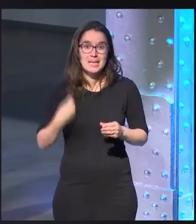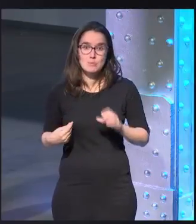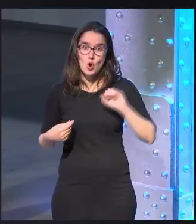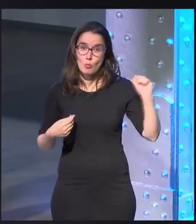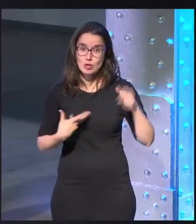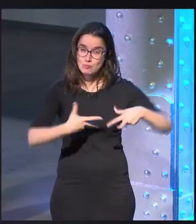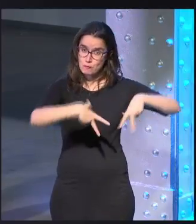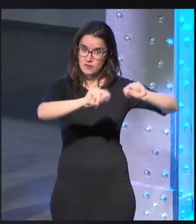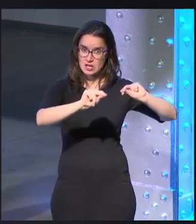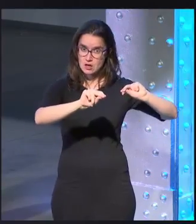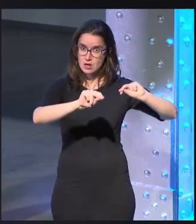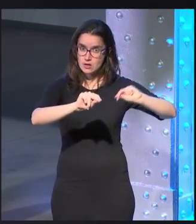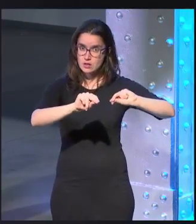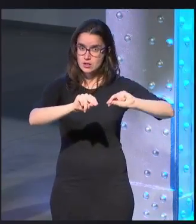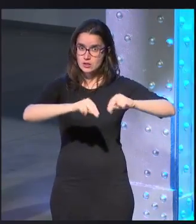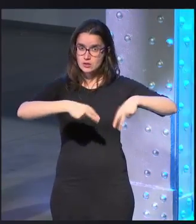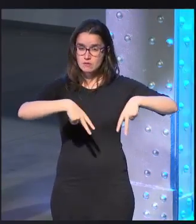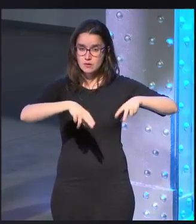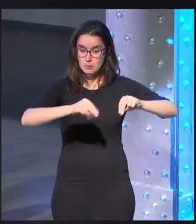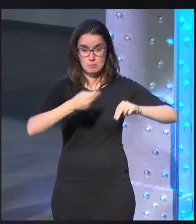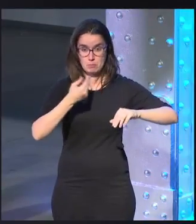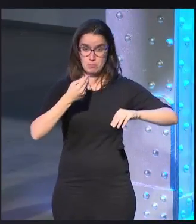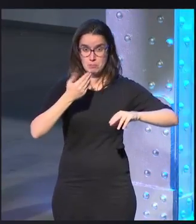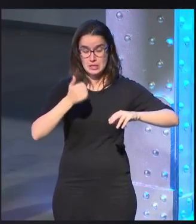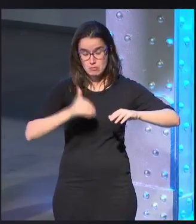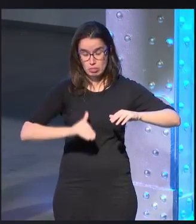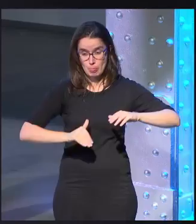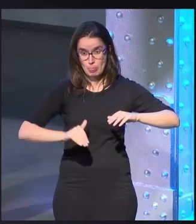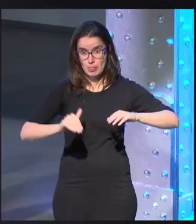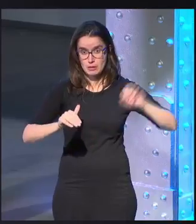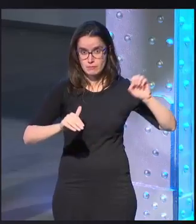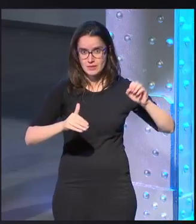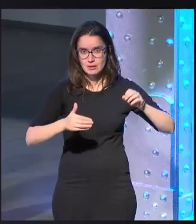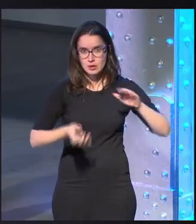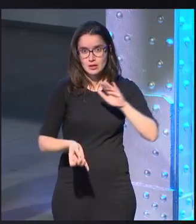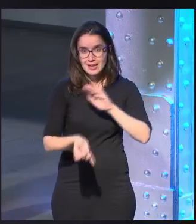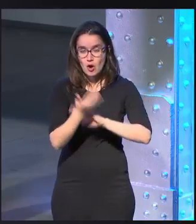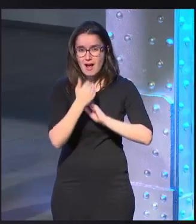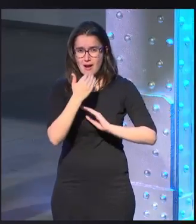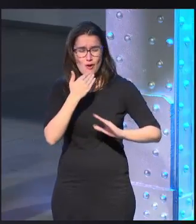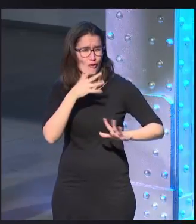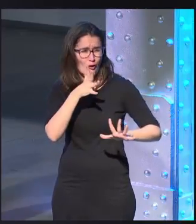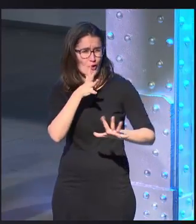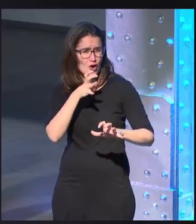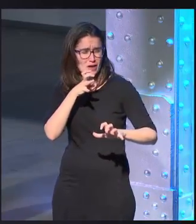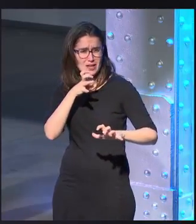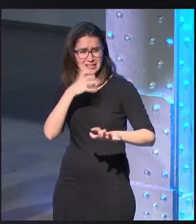se acabó mientras ellos crecían. Apareció una cosa terrorífica, que es el terrorismo este